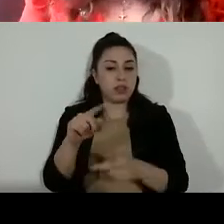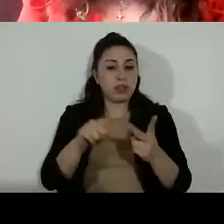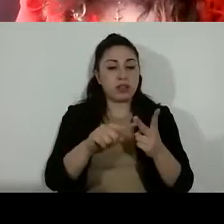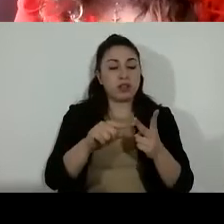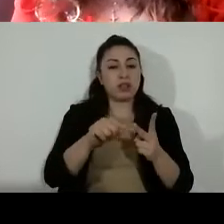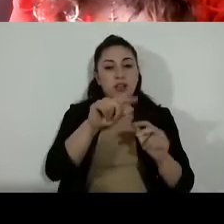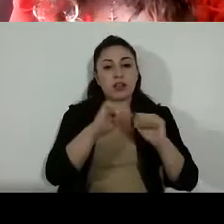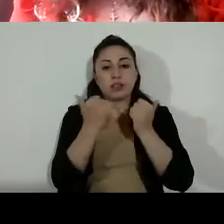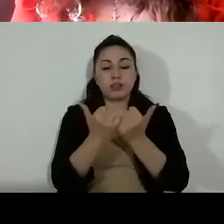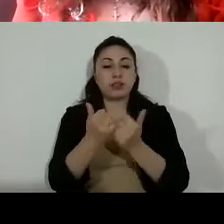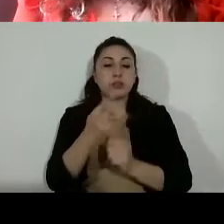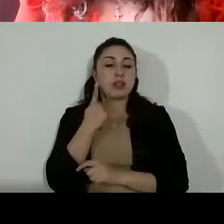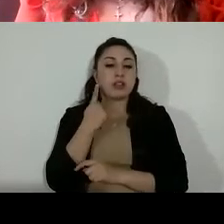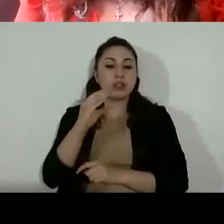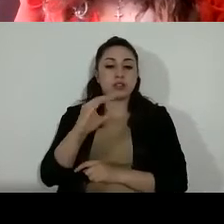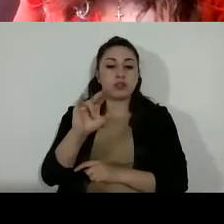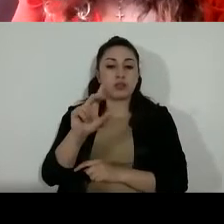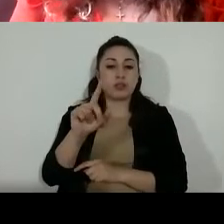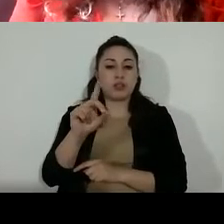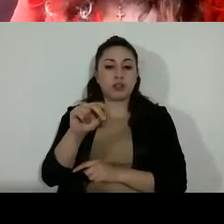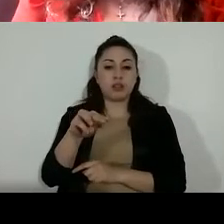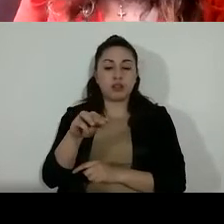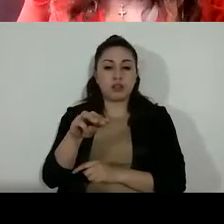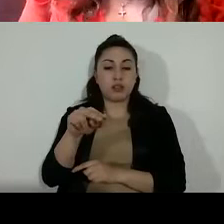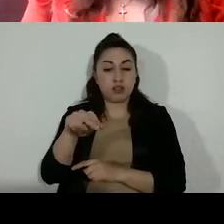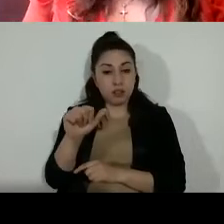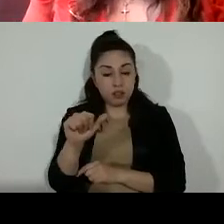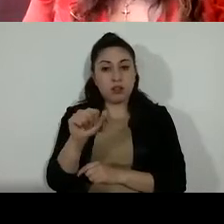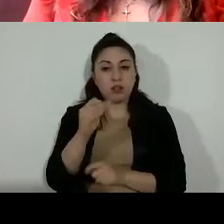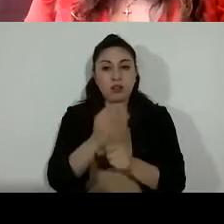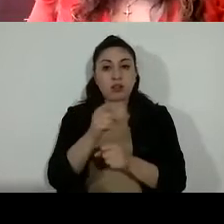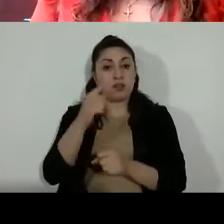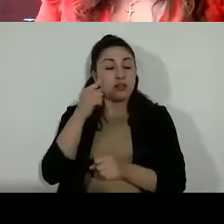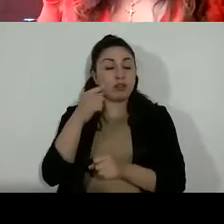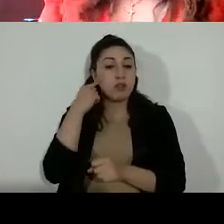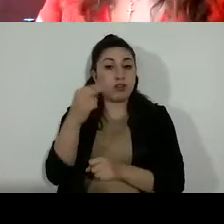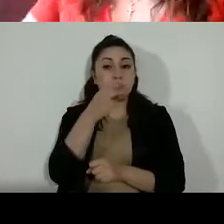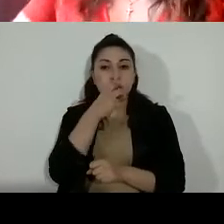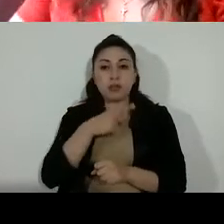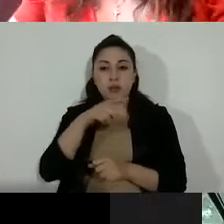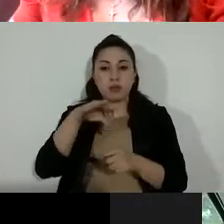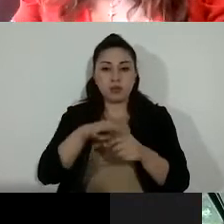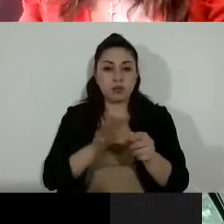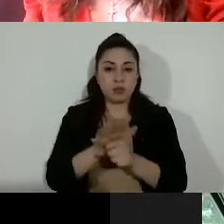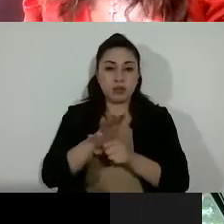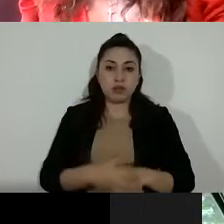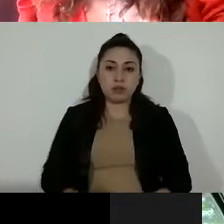Parlamentaria Ciudadana, por lo que procederá a mencionar su nombre y solicito amablemente indiquen el sentido de su voto.